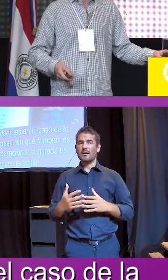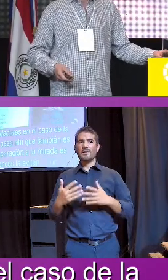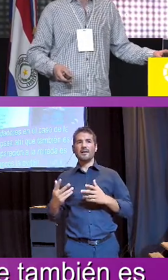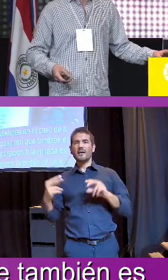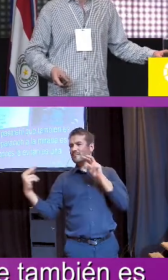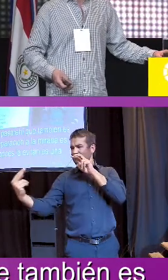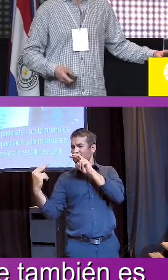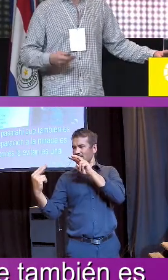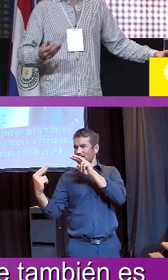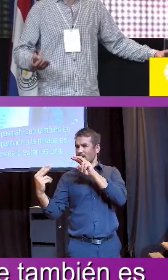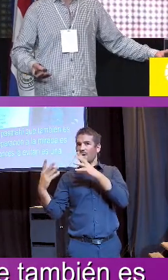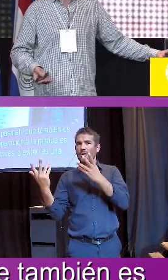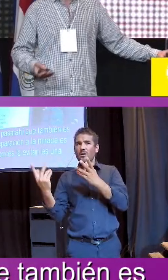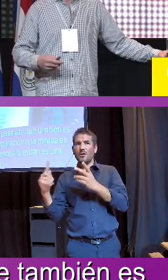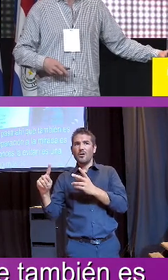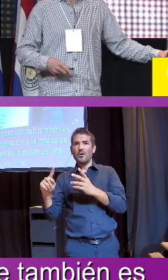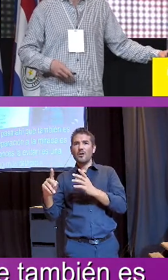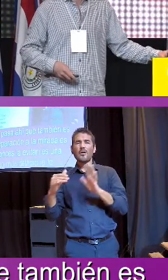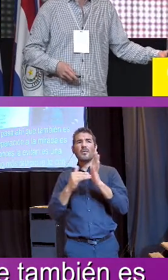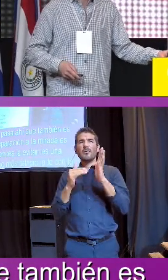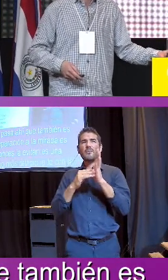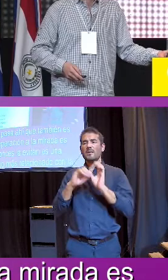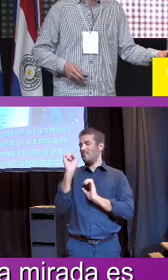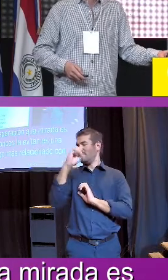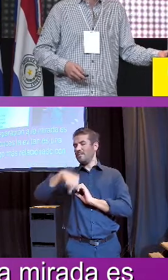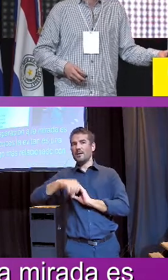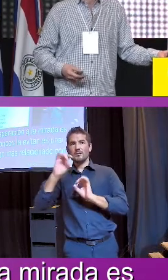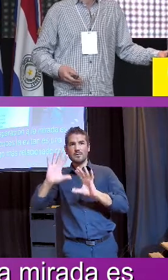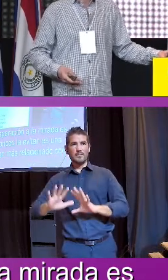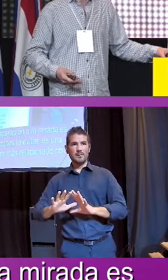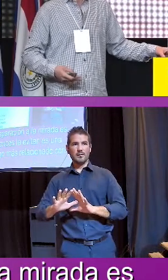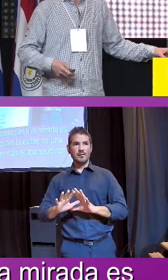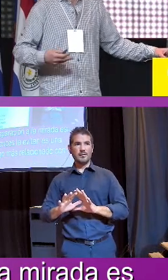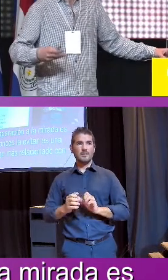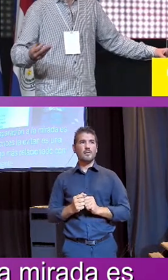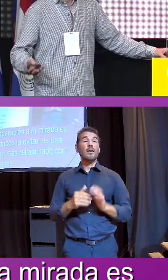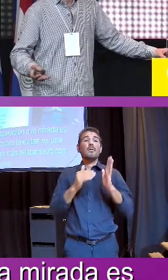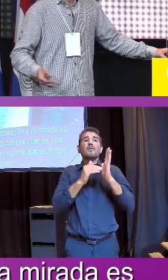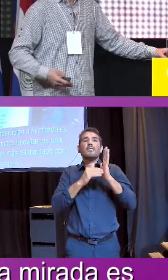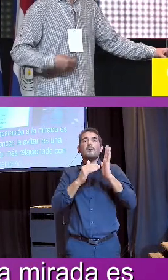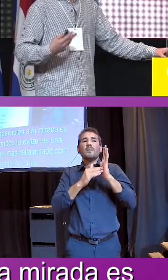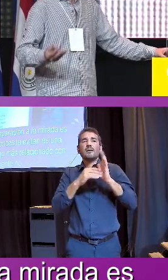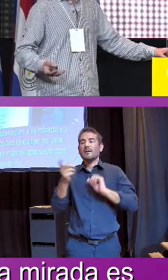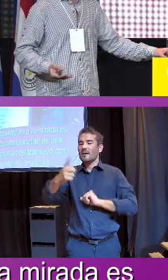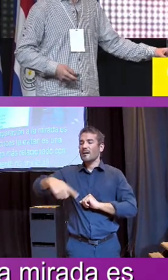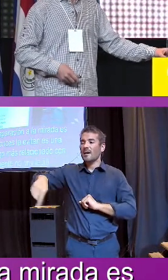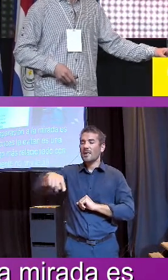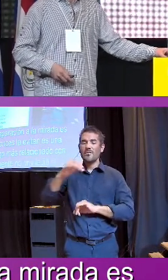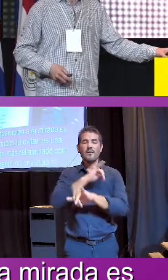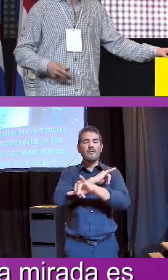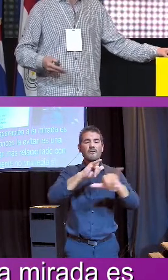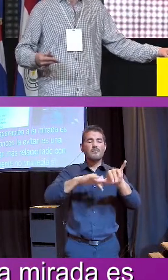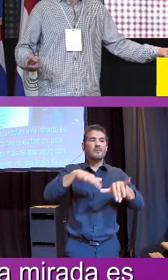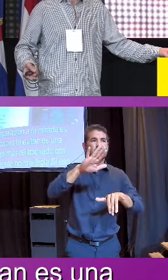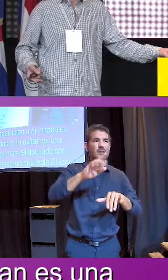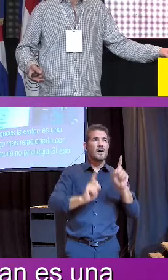evitación activa, o es más bien algo más relacionado con la indiferencia, ¿sí? Algo que simplemente no privilegian, ¿sí?, eso, como